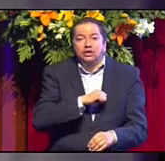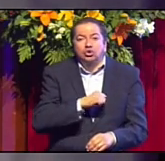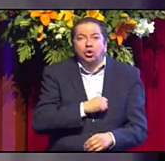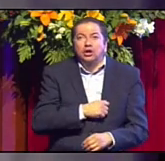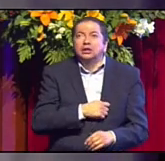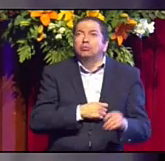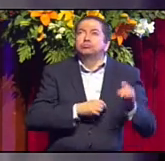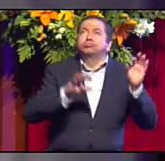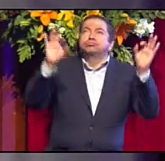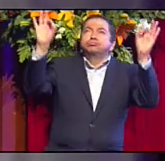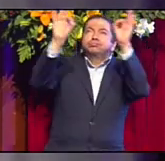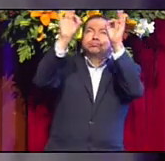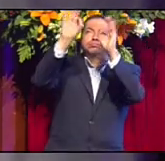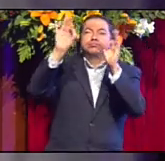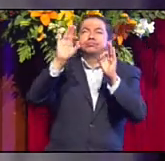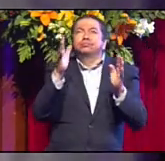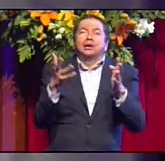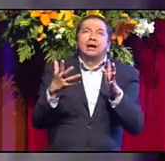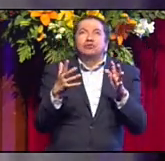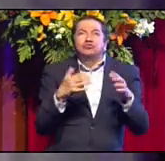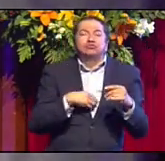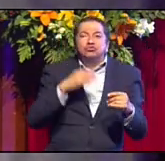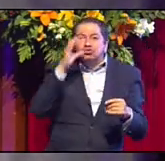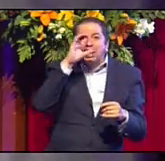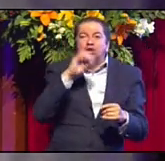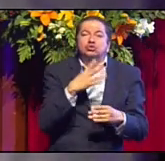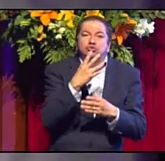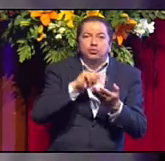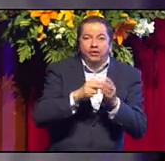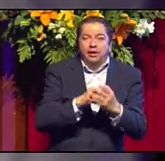estrellas, las constelaciones y salen algunas soluciones.